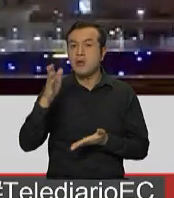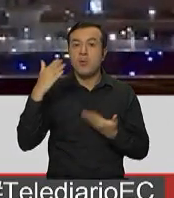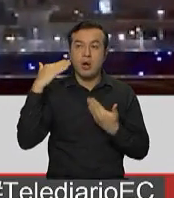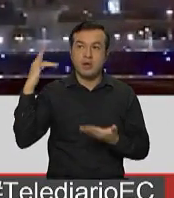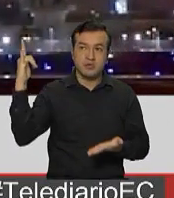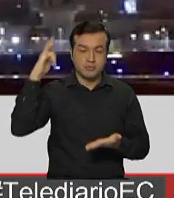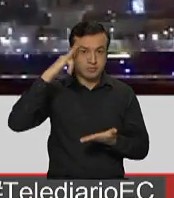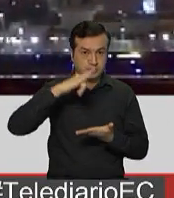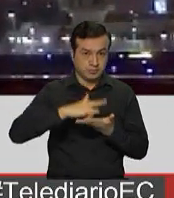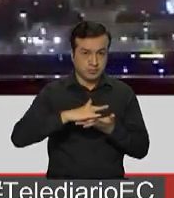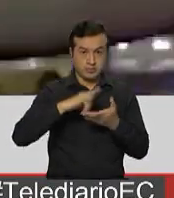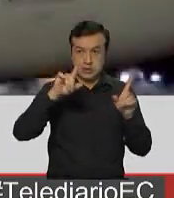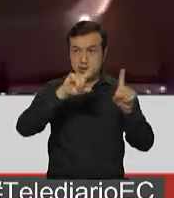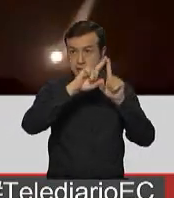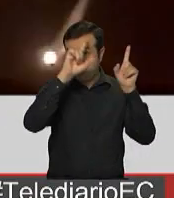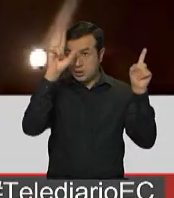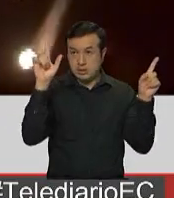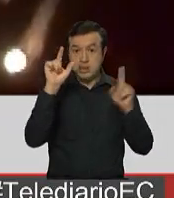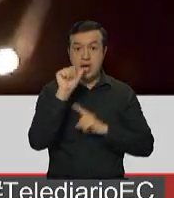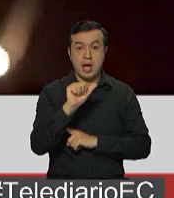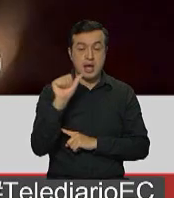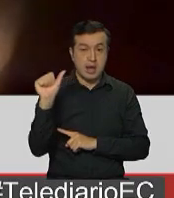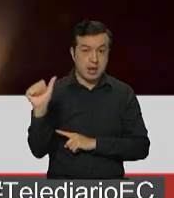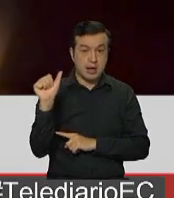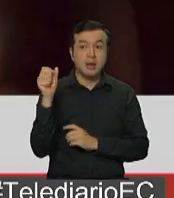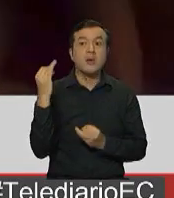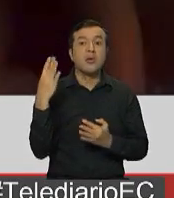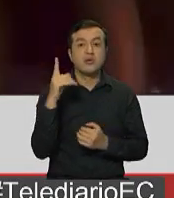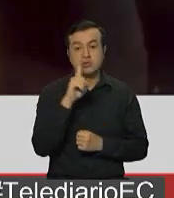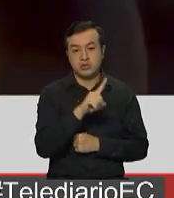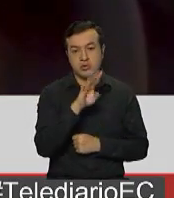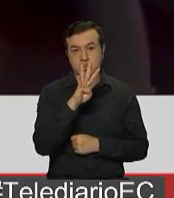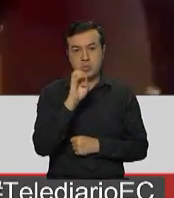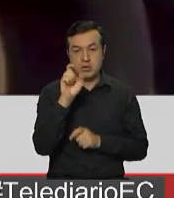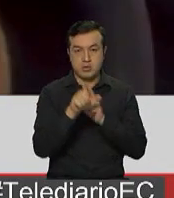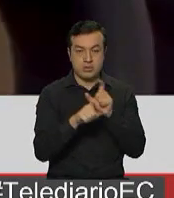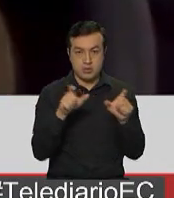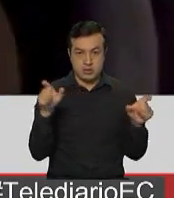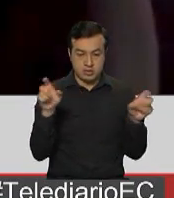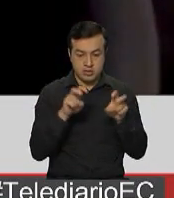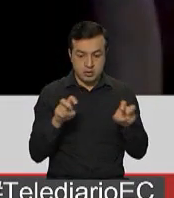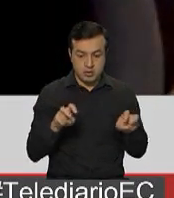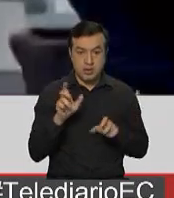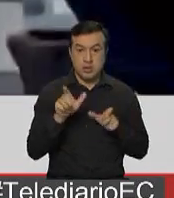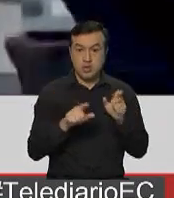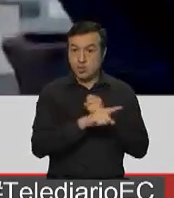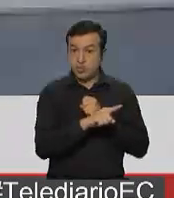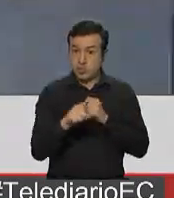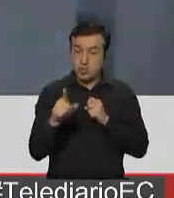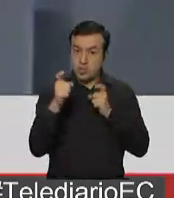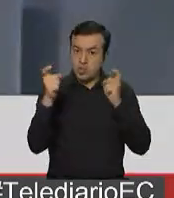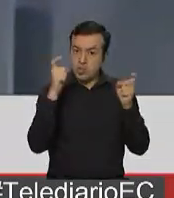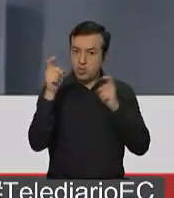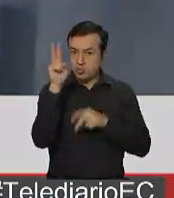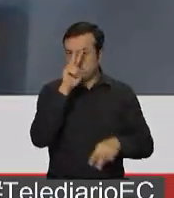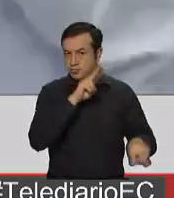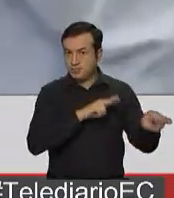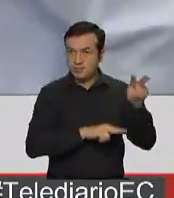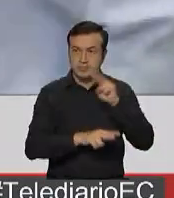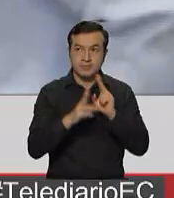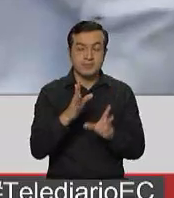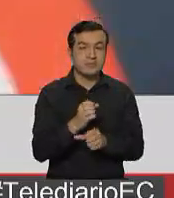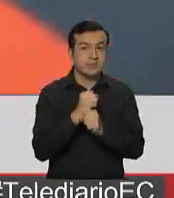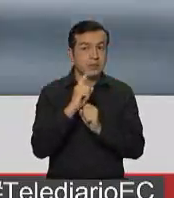esta aeronave de la compañía American Airlines arribaron 140 pasajeros. Los usuarios pasan por estrictos controles de bioseguridad